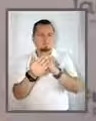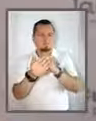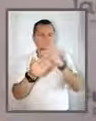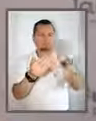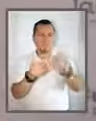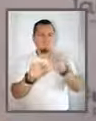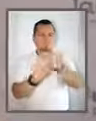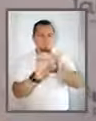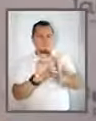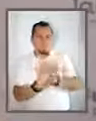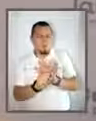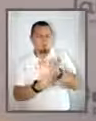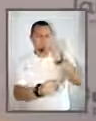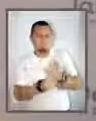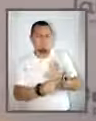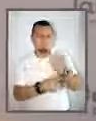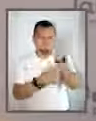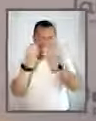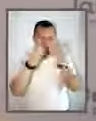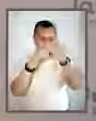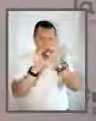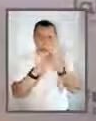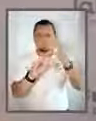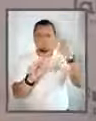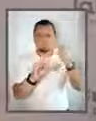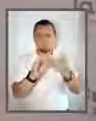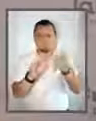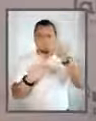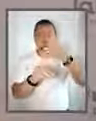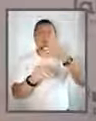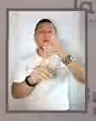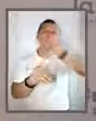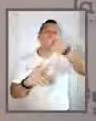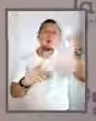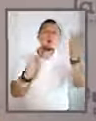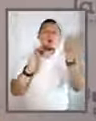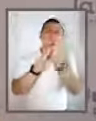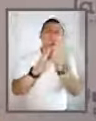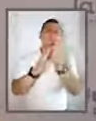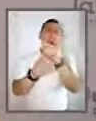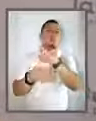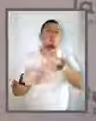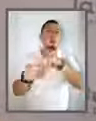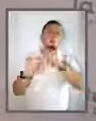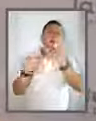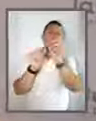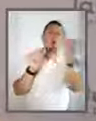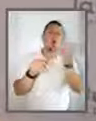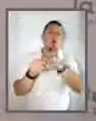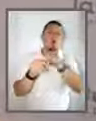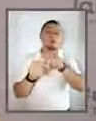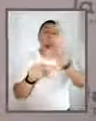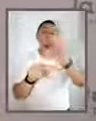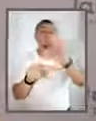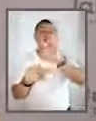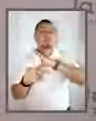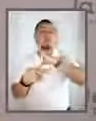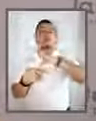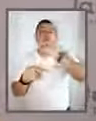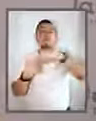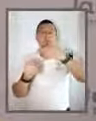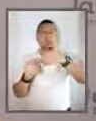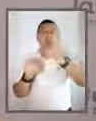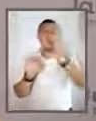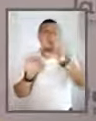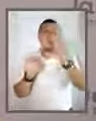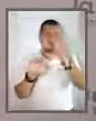son importantísimas para el diagnóstico, pero que hay otras partes de la enfermedad o hay momentos en la enfermedad que no han